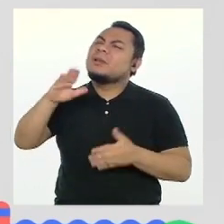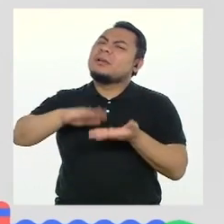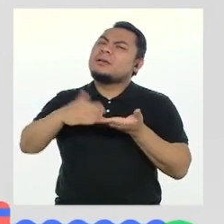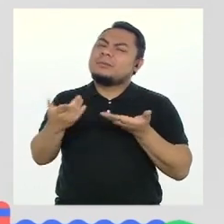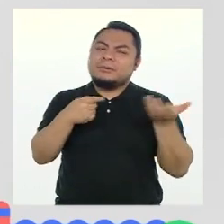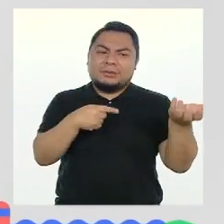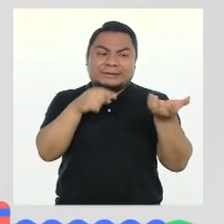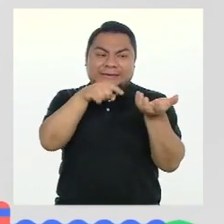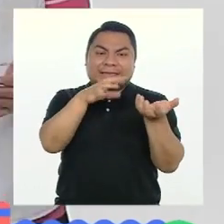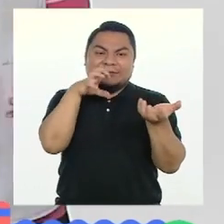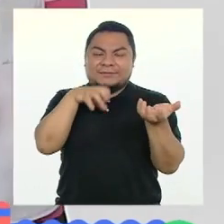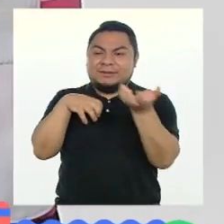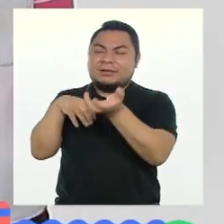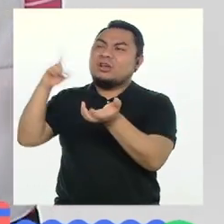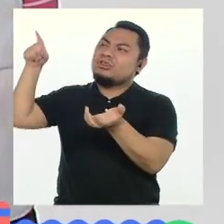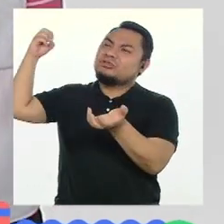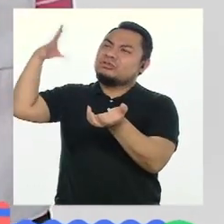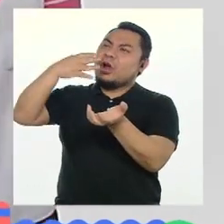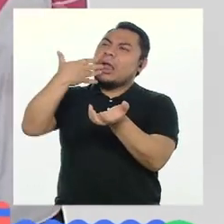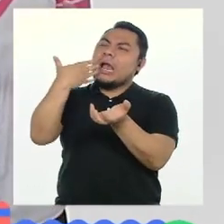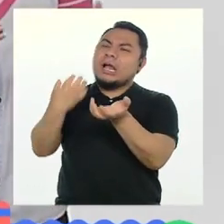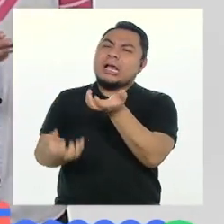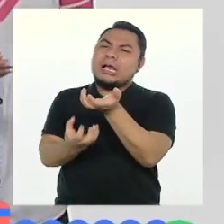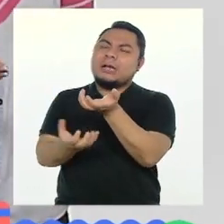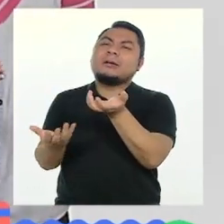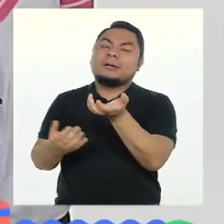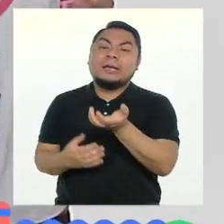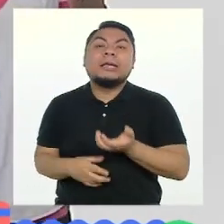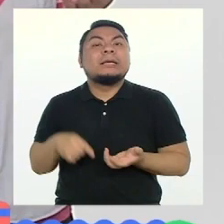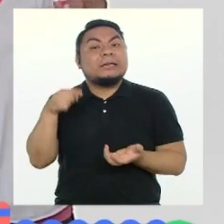ponemos frente al calor? Ah, pues vuelve a su